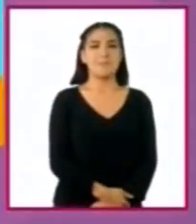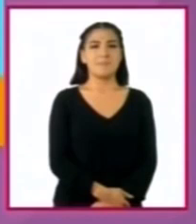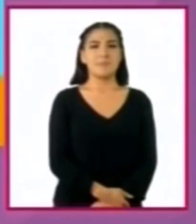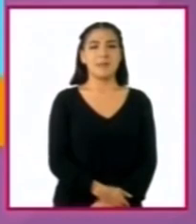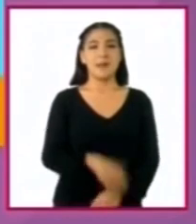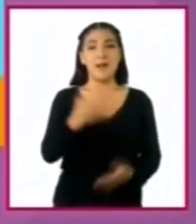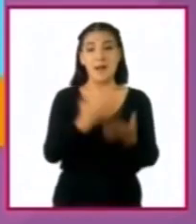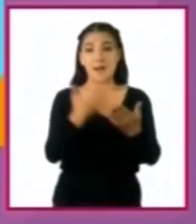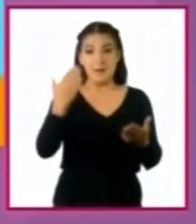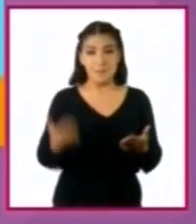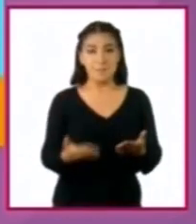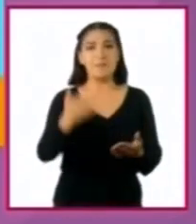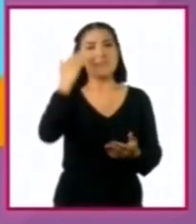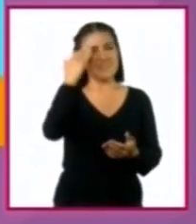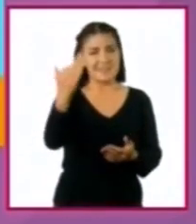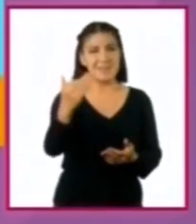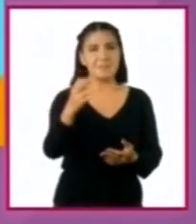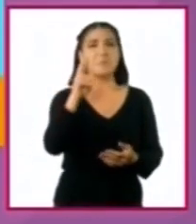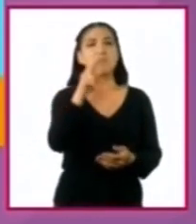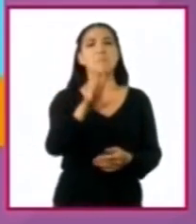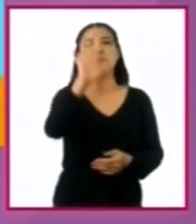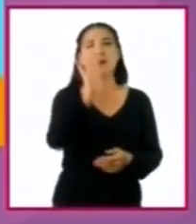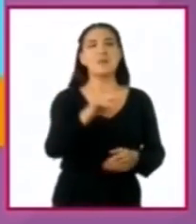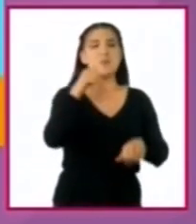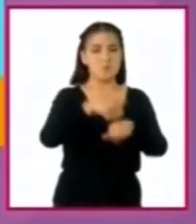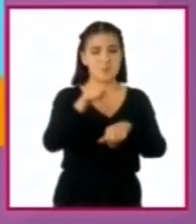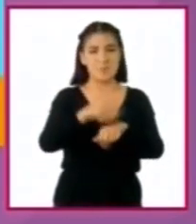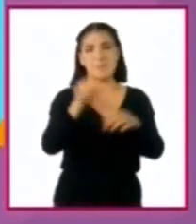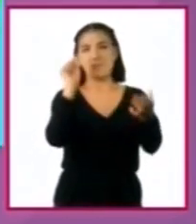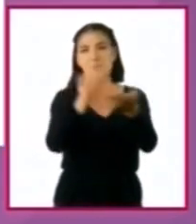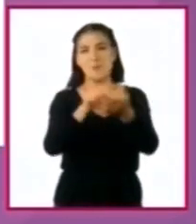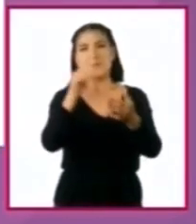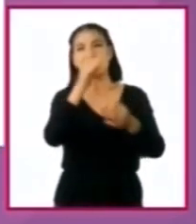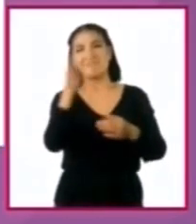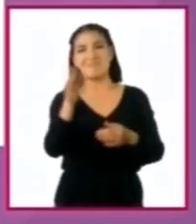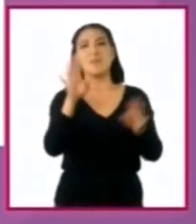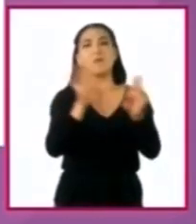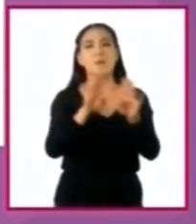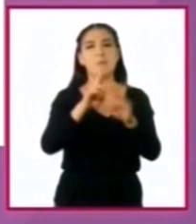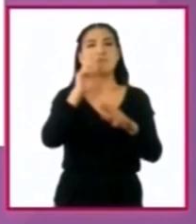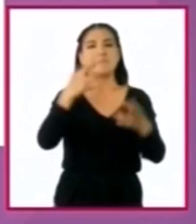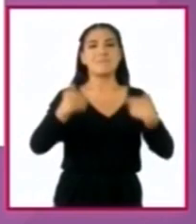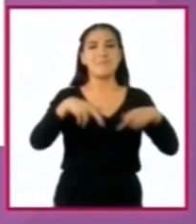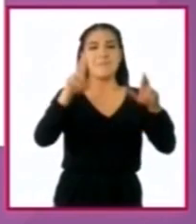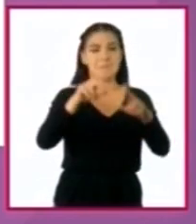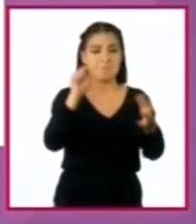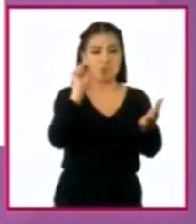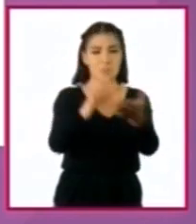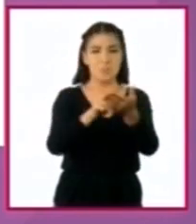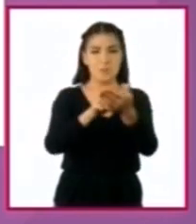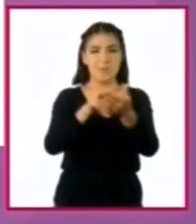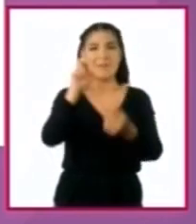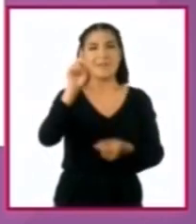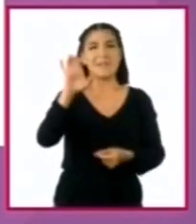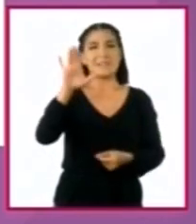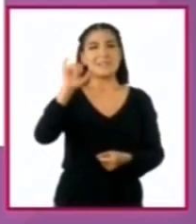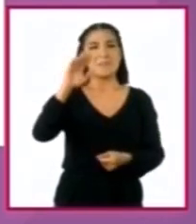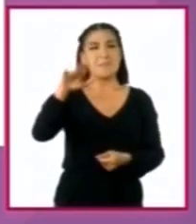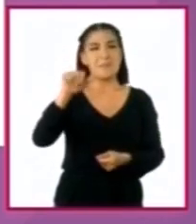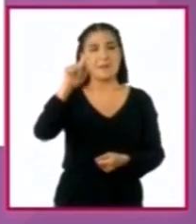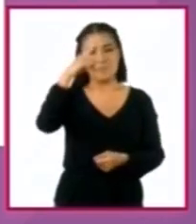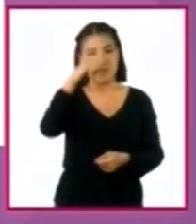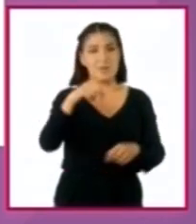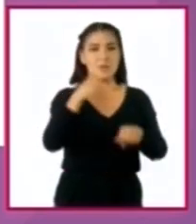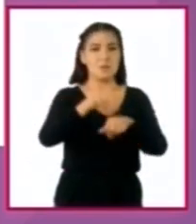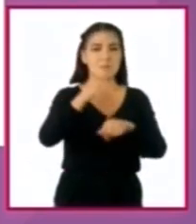En la actualidad, nos parece común utilizar números decimales y representarlos con un punto decimal para separar los enteros